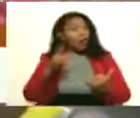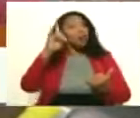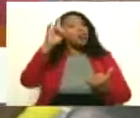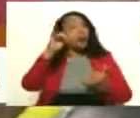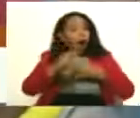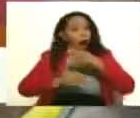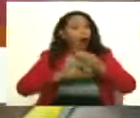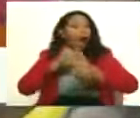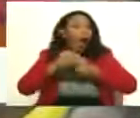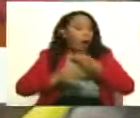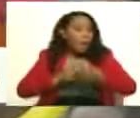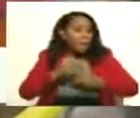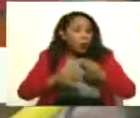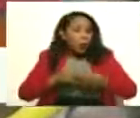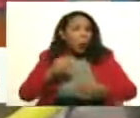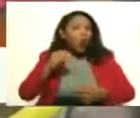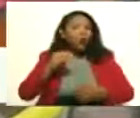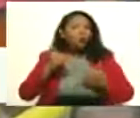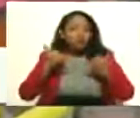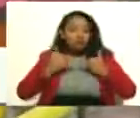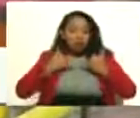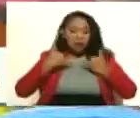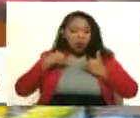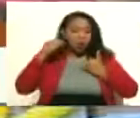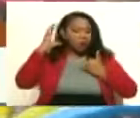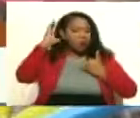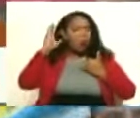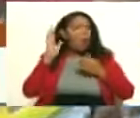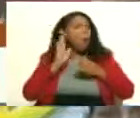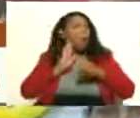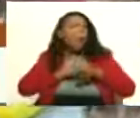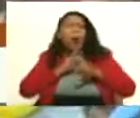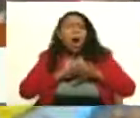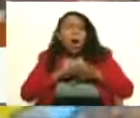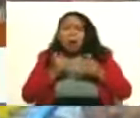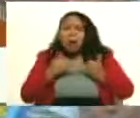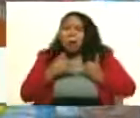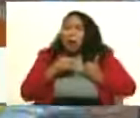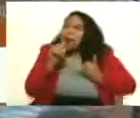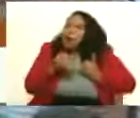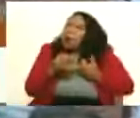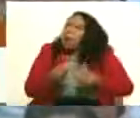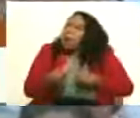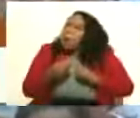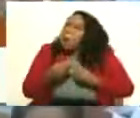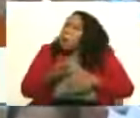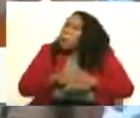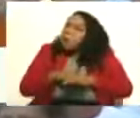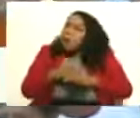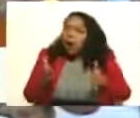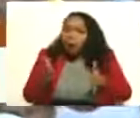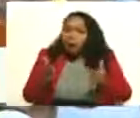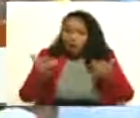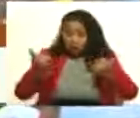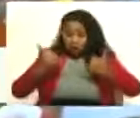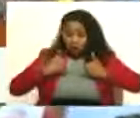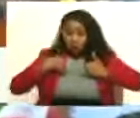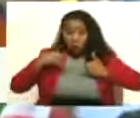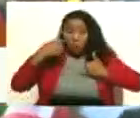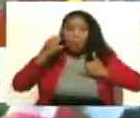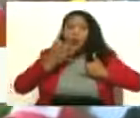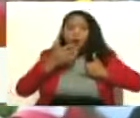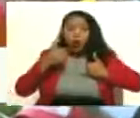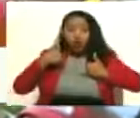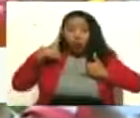hagámoslo con la conciencia de saber por qué votamos. Porque en la medida que estemos claros de por qué estamos